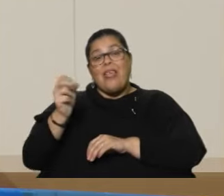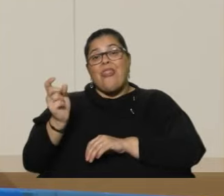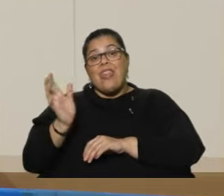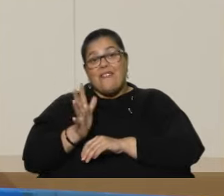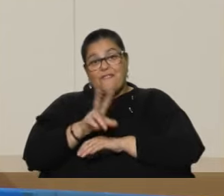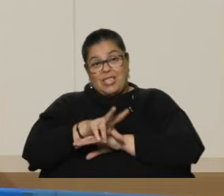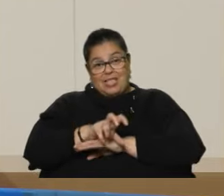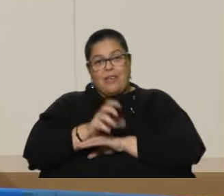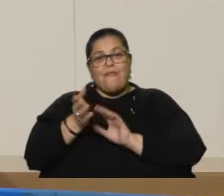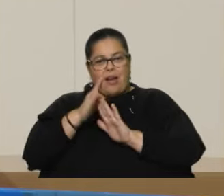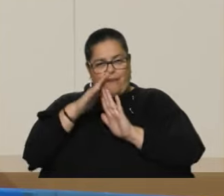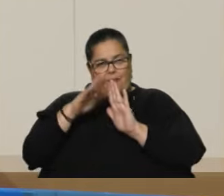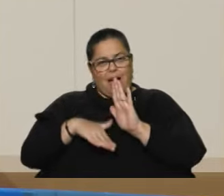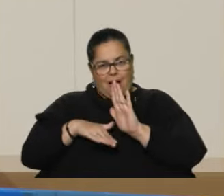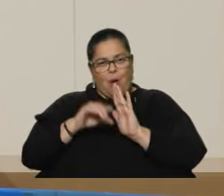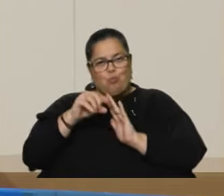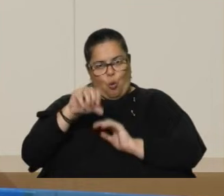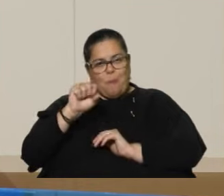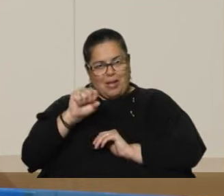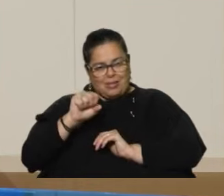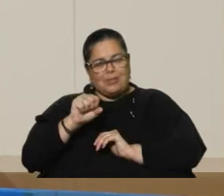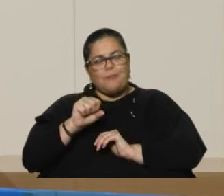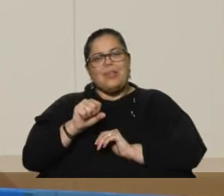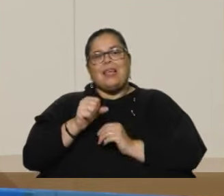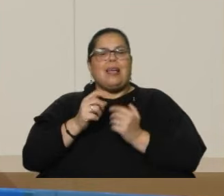como una alarma y después baja hacia fin de año. Hay una parte que es